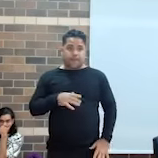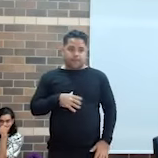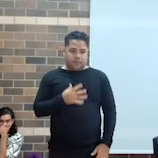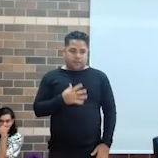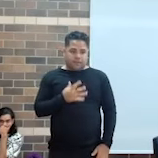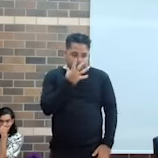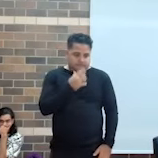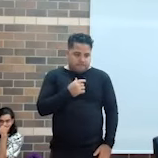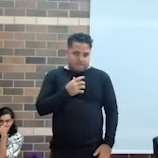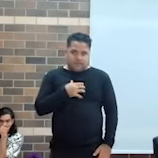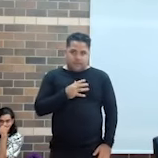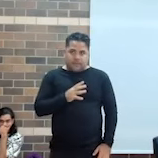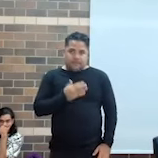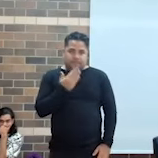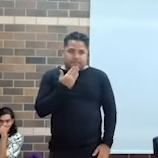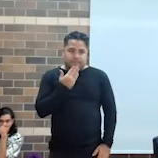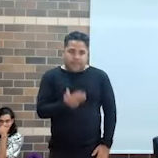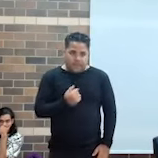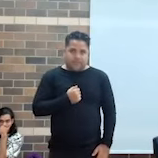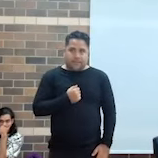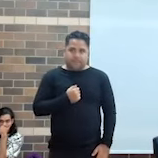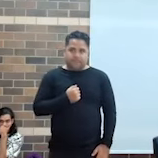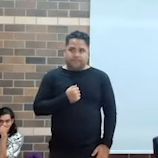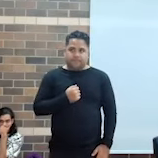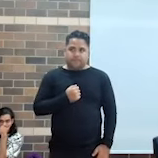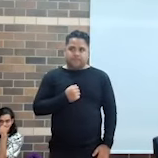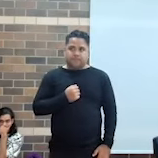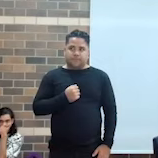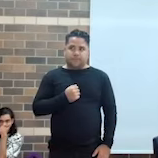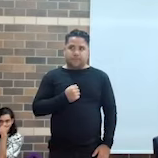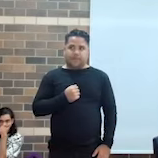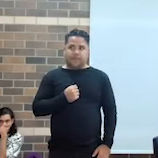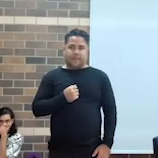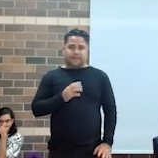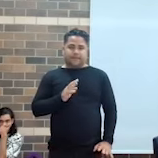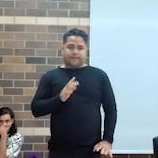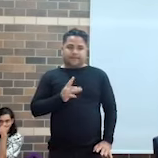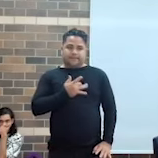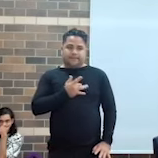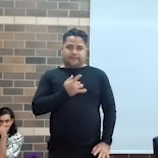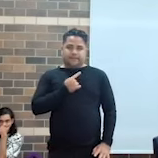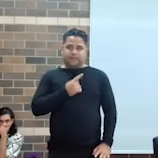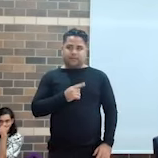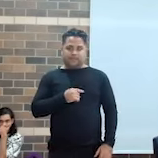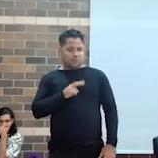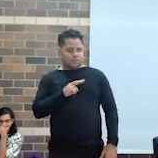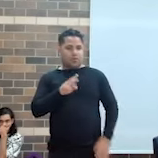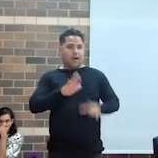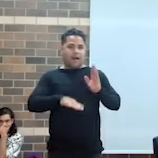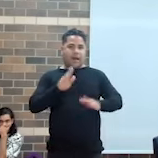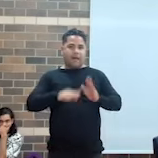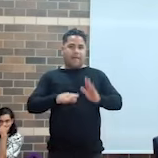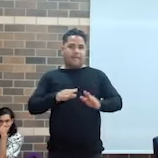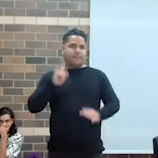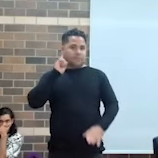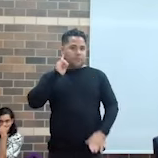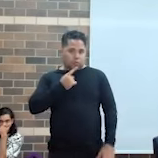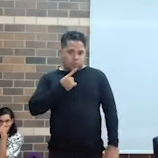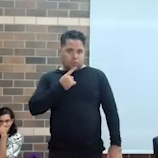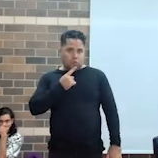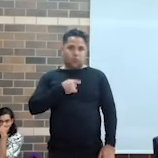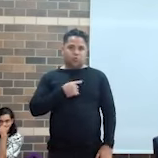señas, algo básico, por ejemplo, gracias. Y a veces no lo hacen porque ellos sienten, lo he hablado con amigos sordos, que